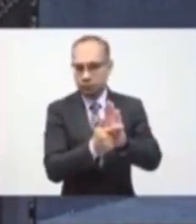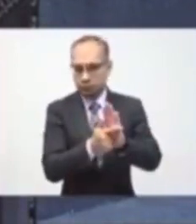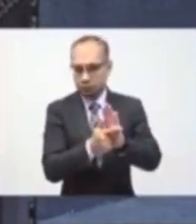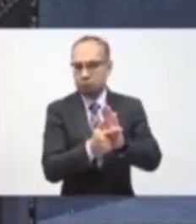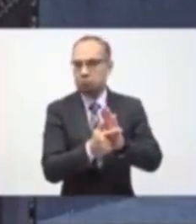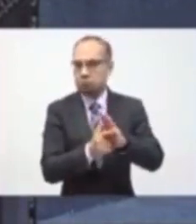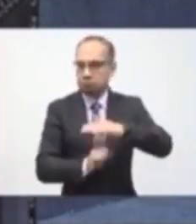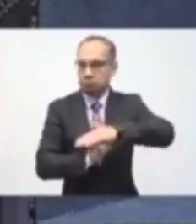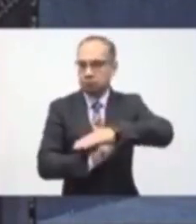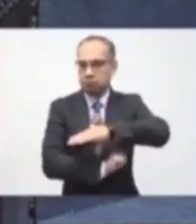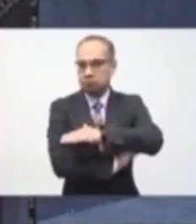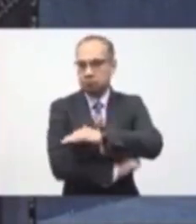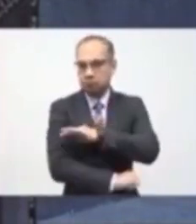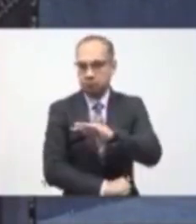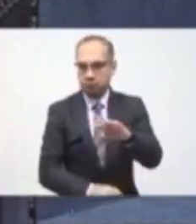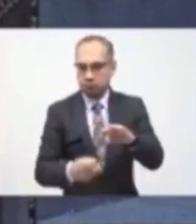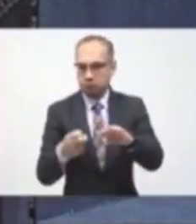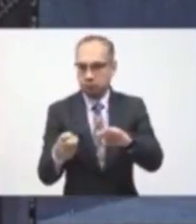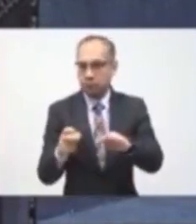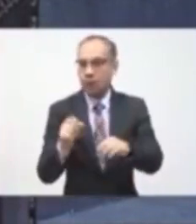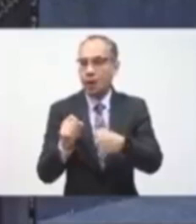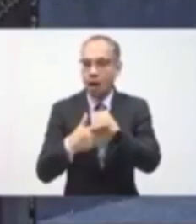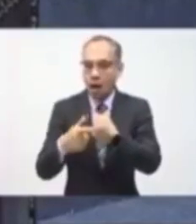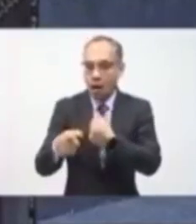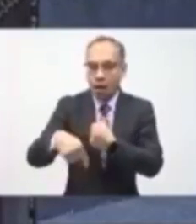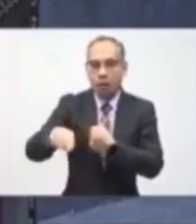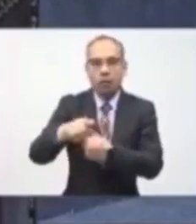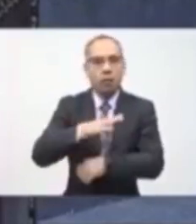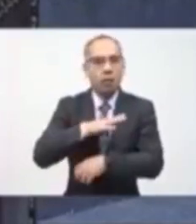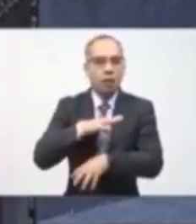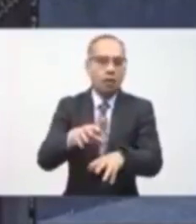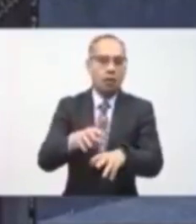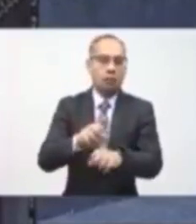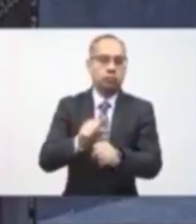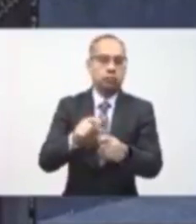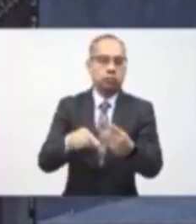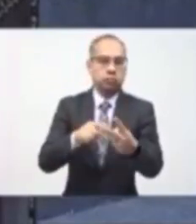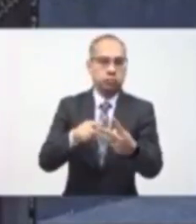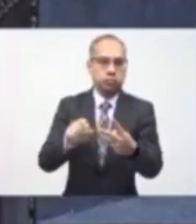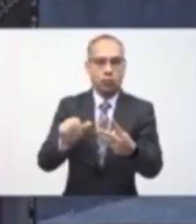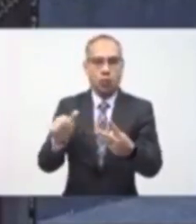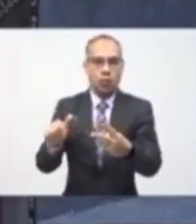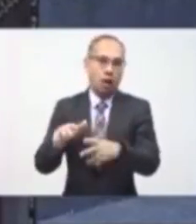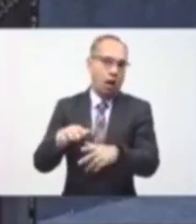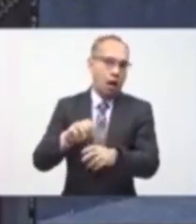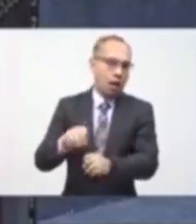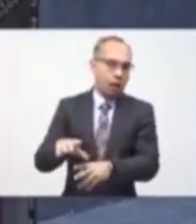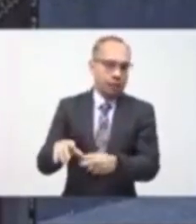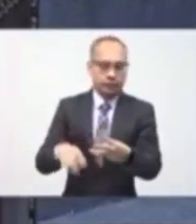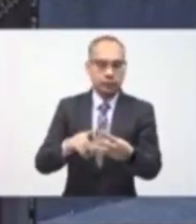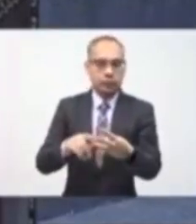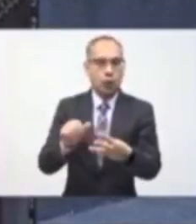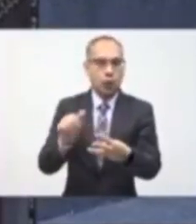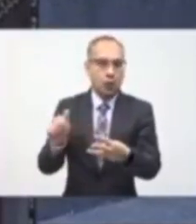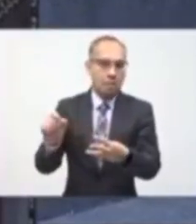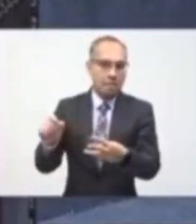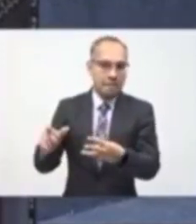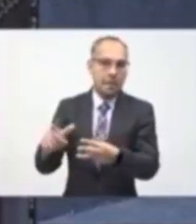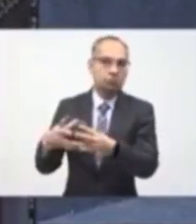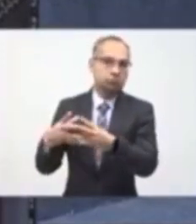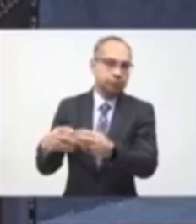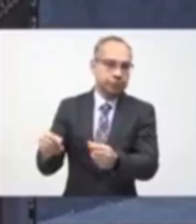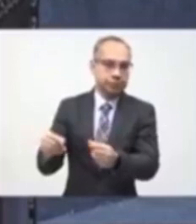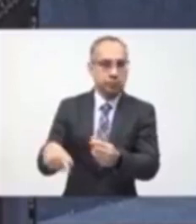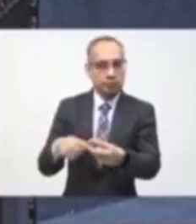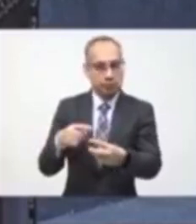lo relativo a su estructura funcionamiento y atribuciones Asimismo se realizan los ajustes normativos necesarios en